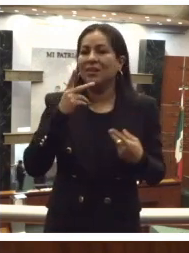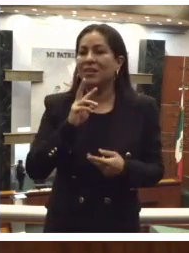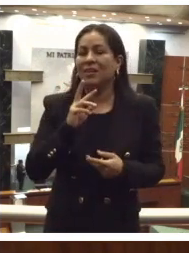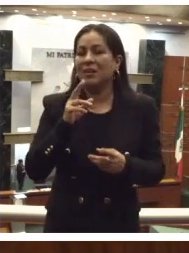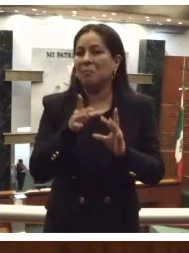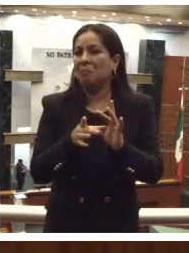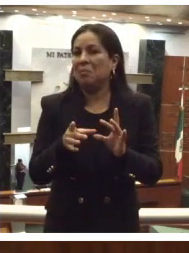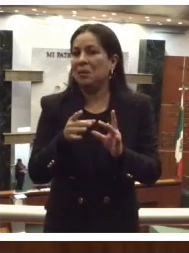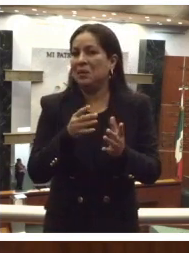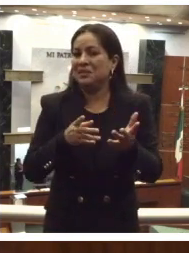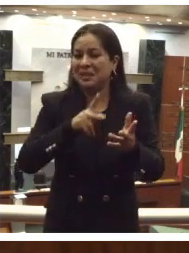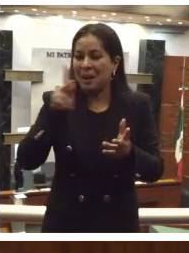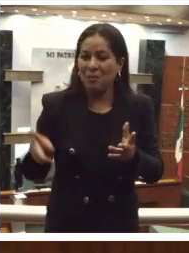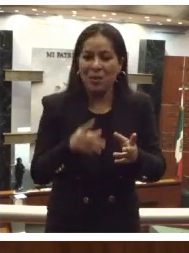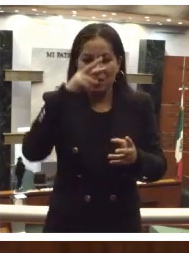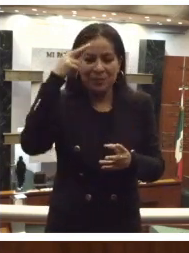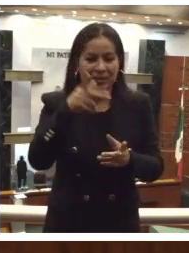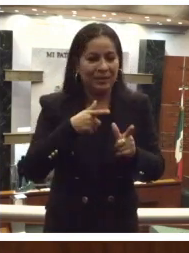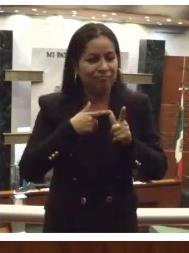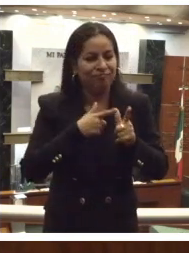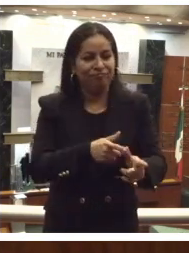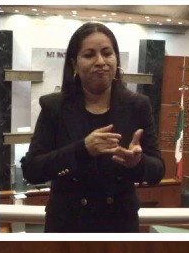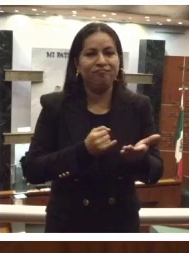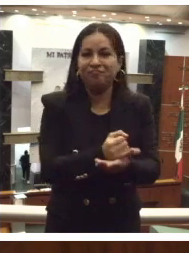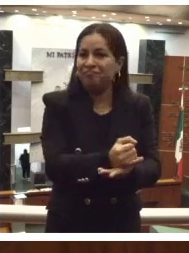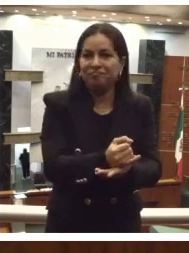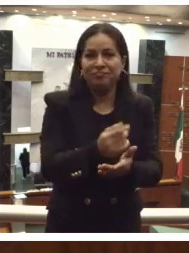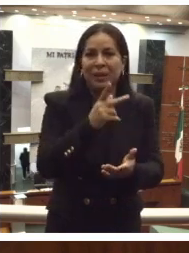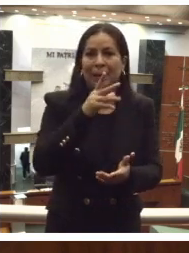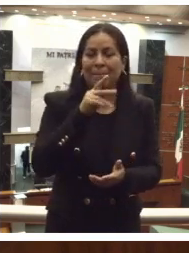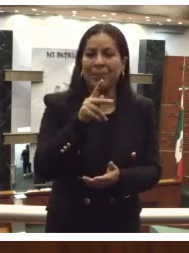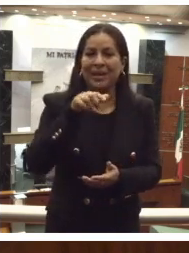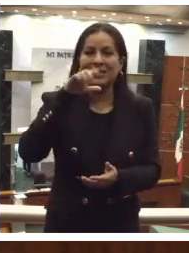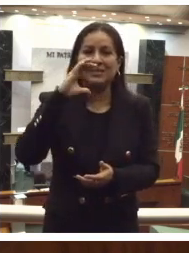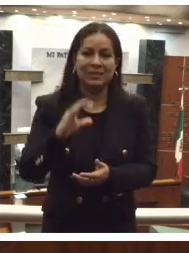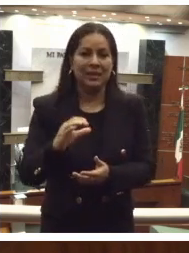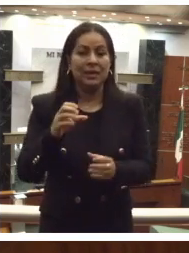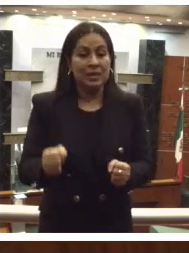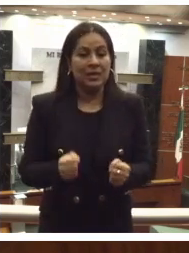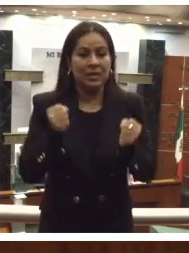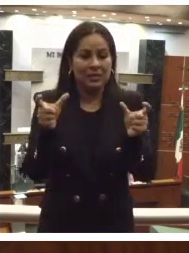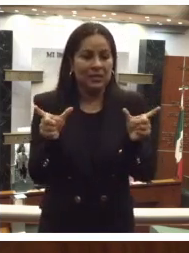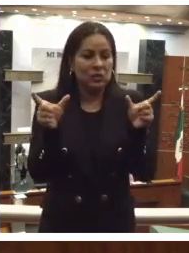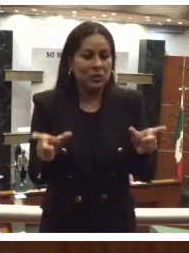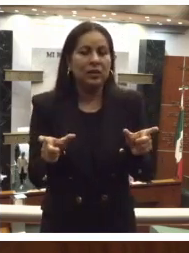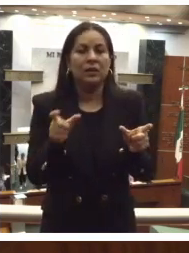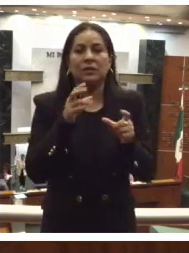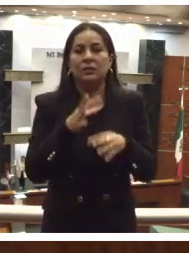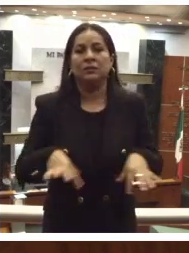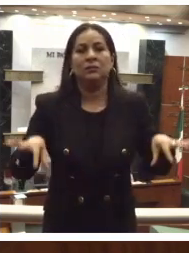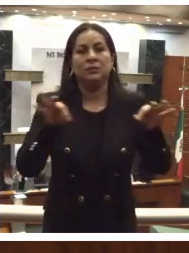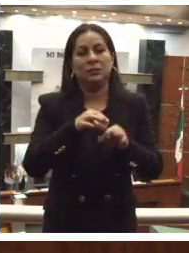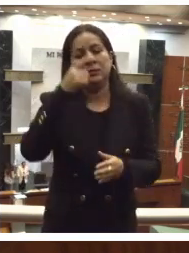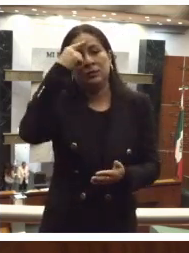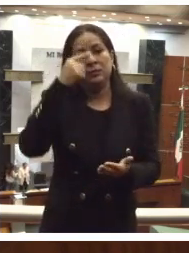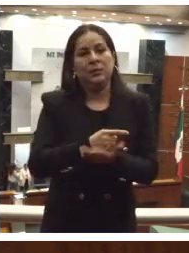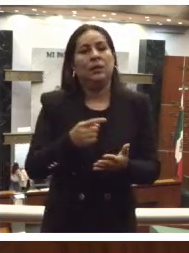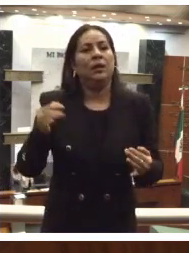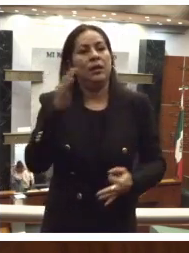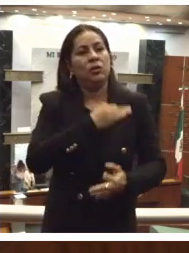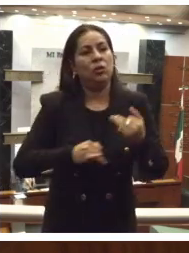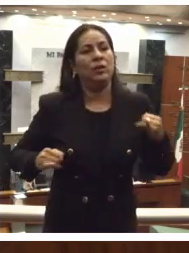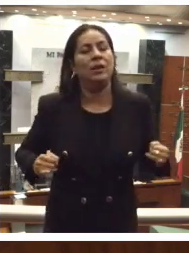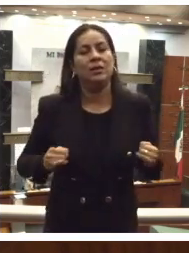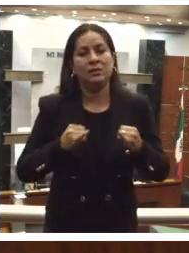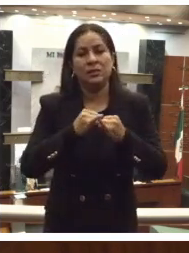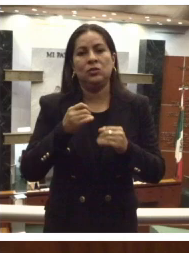México que ha decidido continuar con el Plan C. Y el tema de la seguridad debe ser una prioridad para todas las